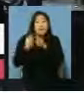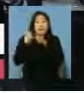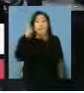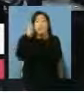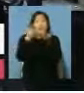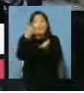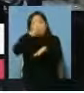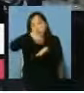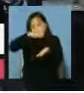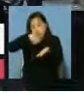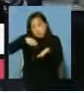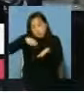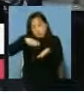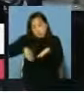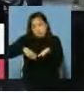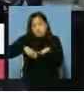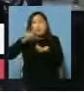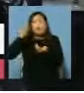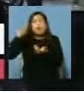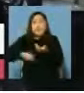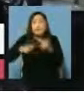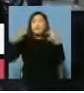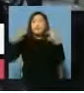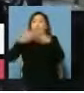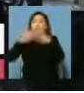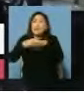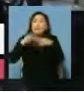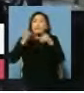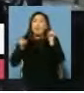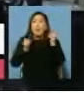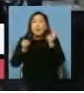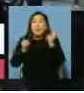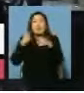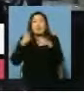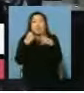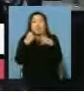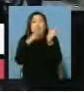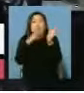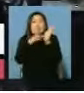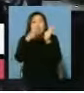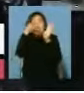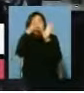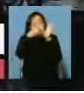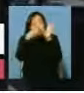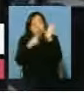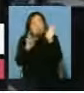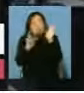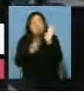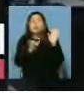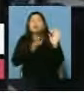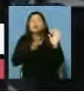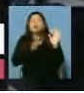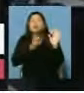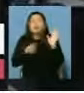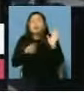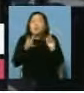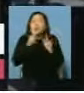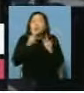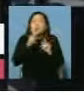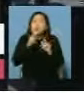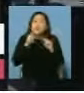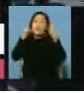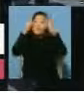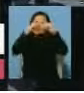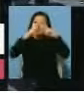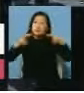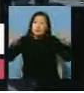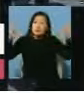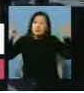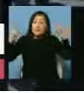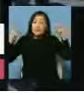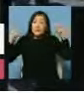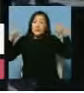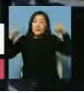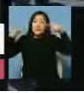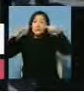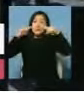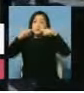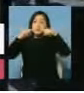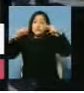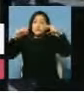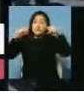informe, o pasado mañana, con detalle de cada uno de los lugares. Parece que algunos cables hacían